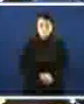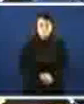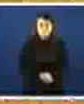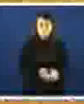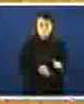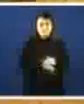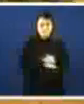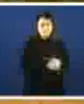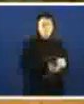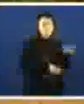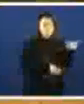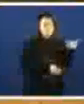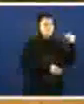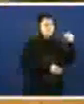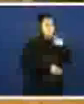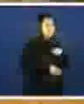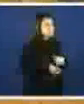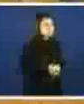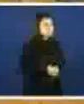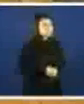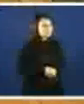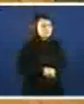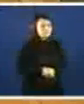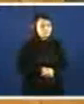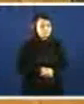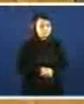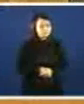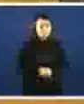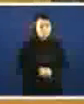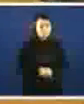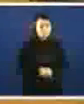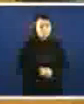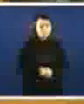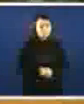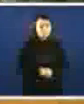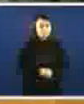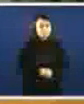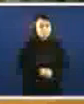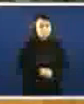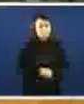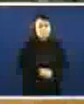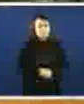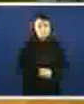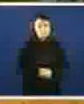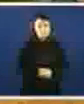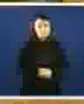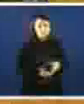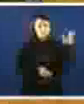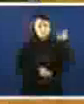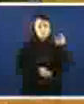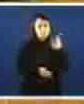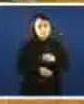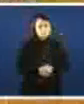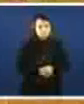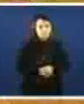Sí, señora. Diga. Ah, es que tengo que abrir aquí una puerta. Y no me da... La puerta está en el lío, ¿no? Xa está. Ah, a puerta